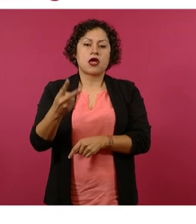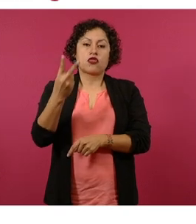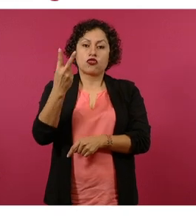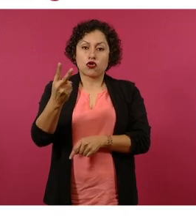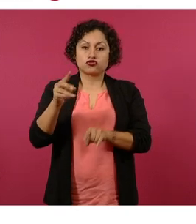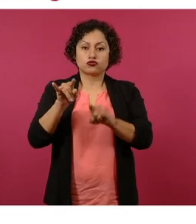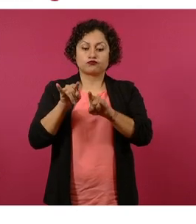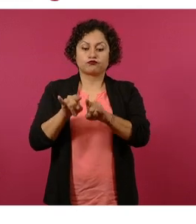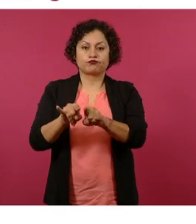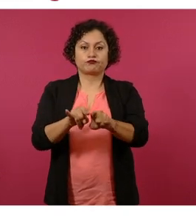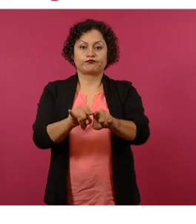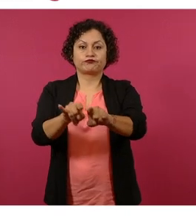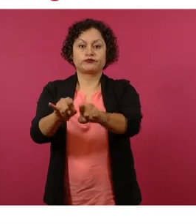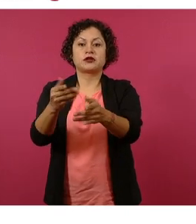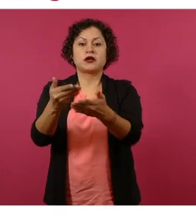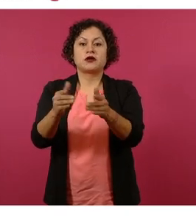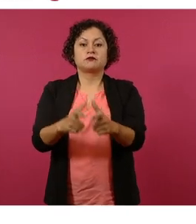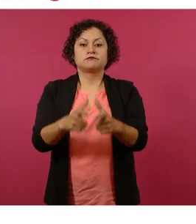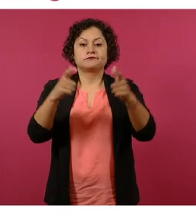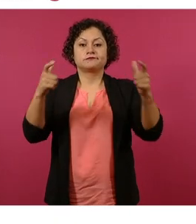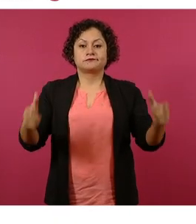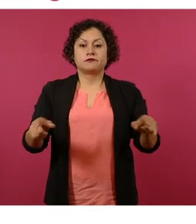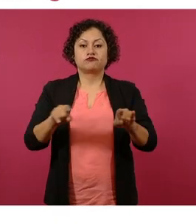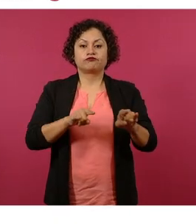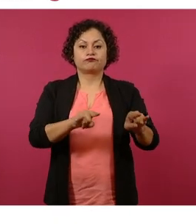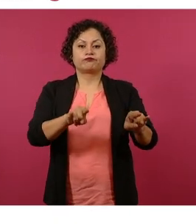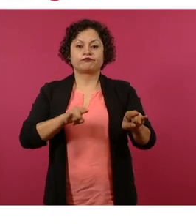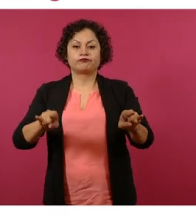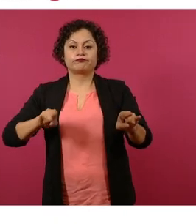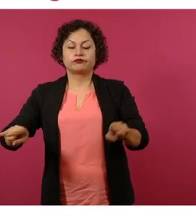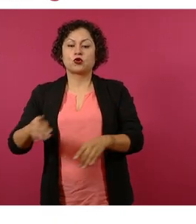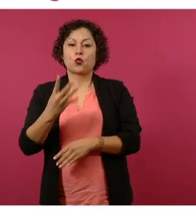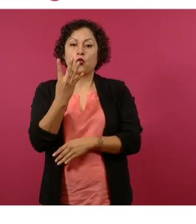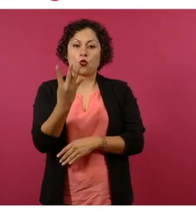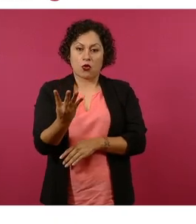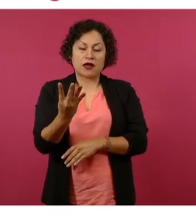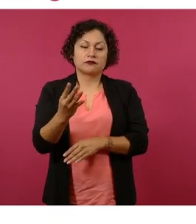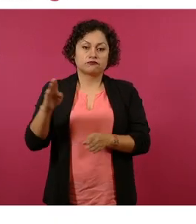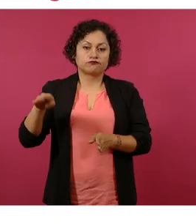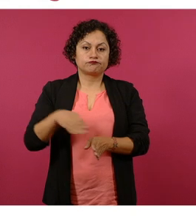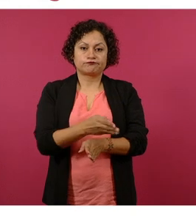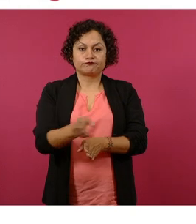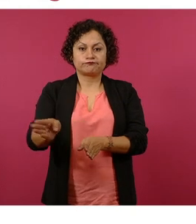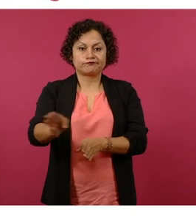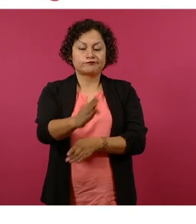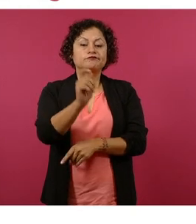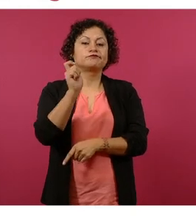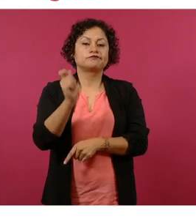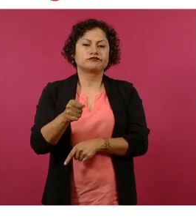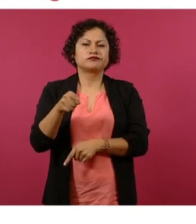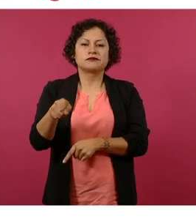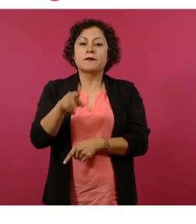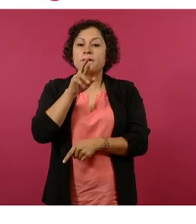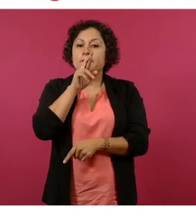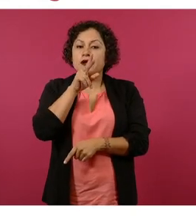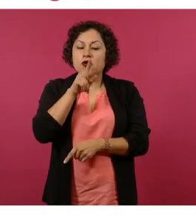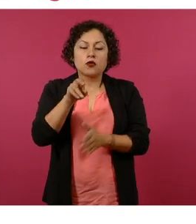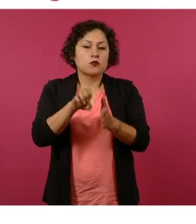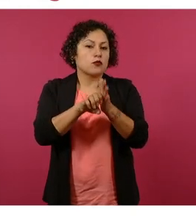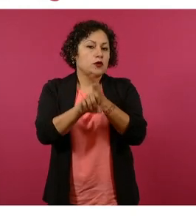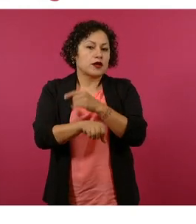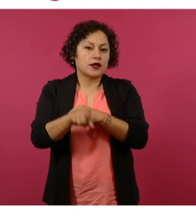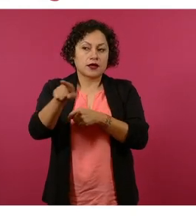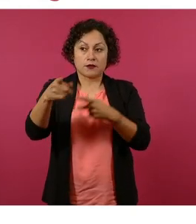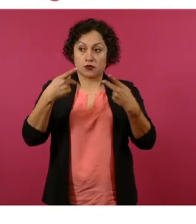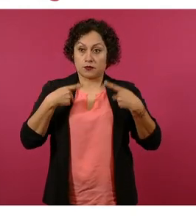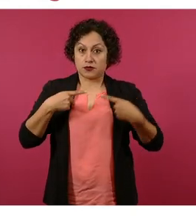estará a cuatro carriles Además de que mejorará la geometría permitiendo que aquellos que vienen de coautla y